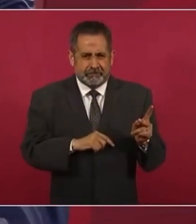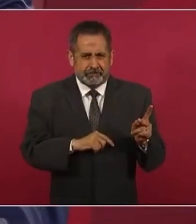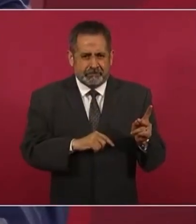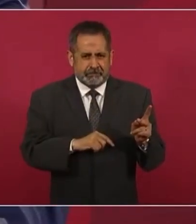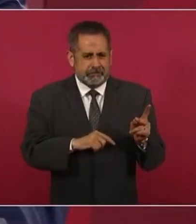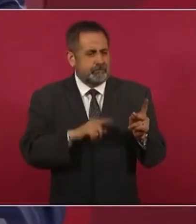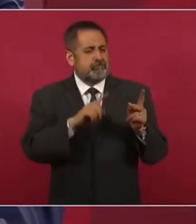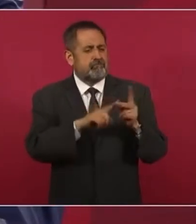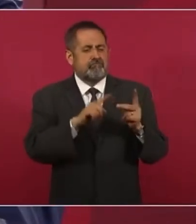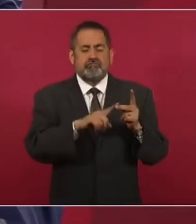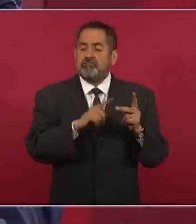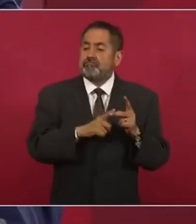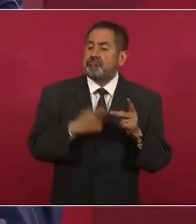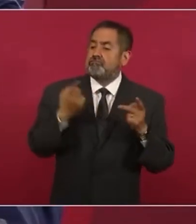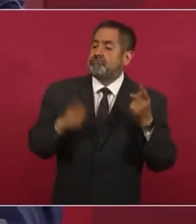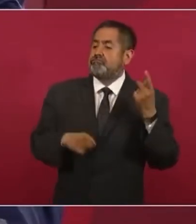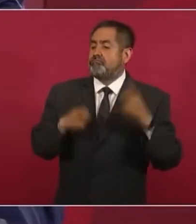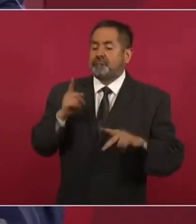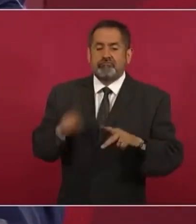mandamás